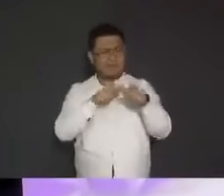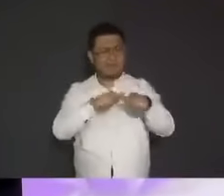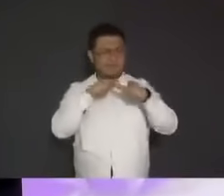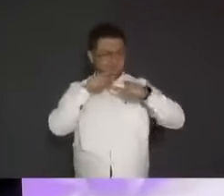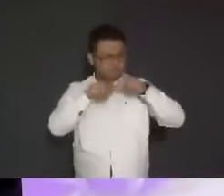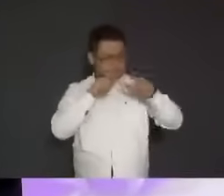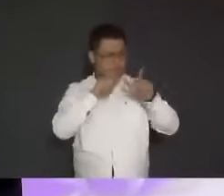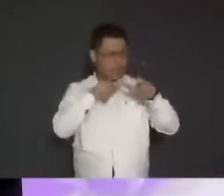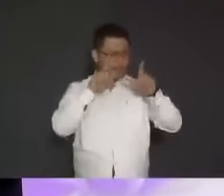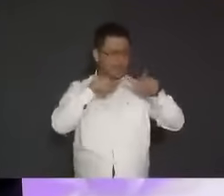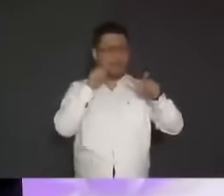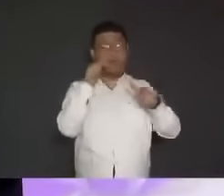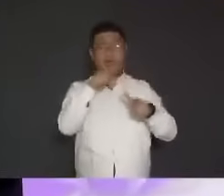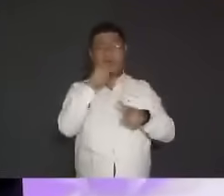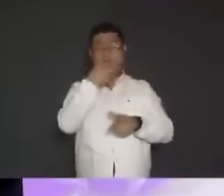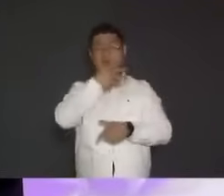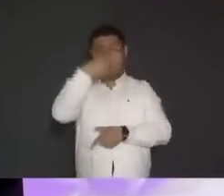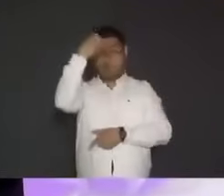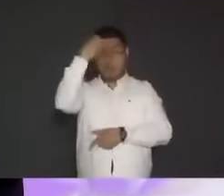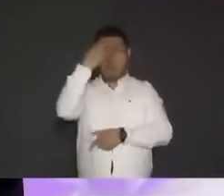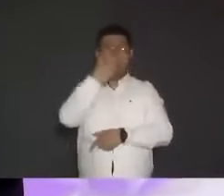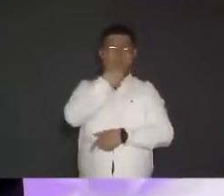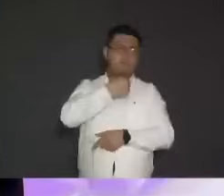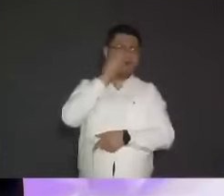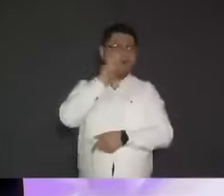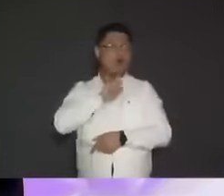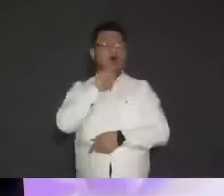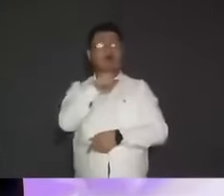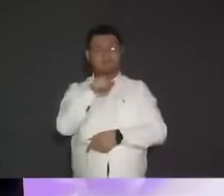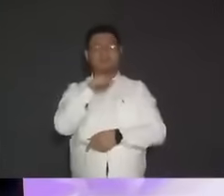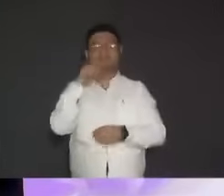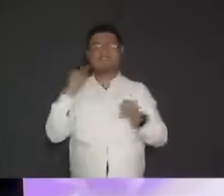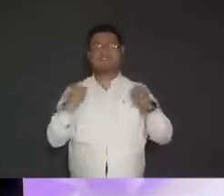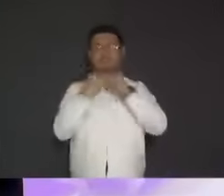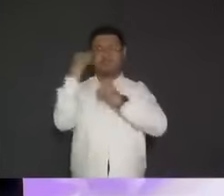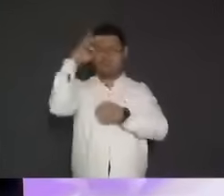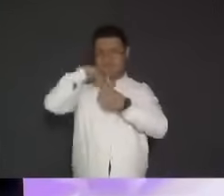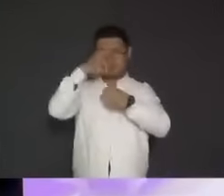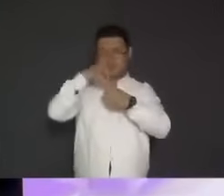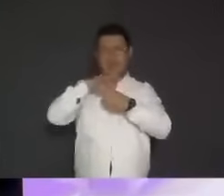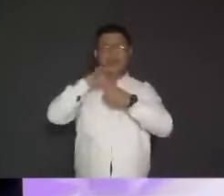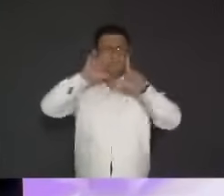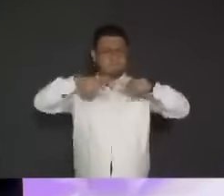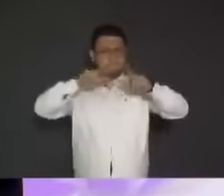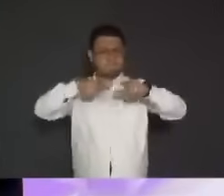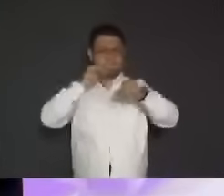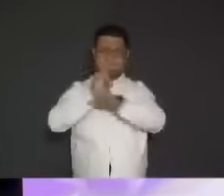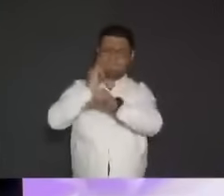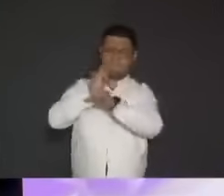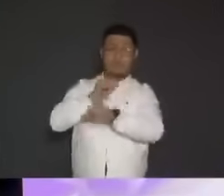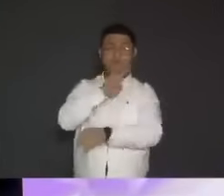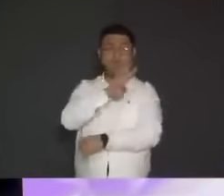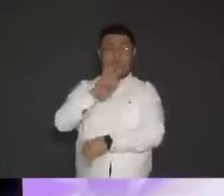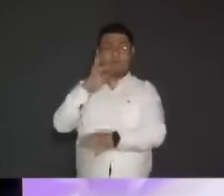sistema de candidatas y candidatos conóceles que tiene el Instituto Electoral y de Participación Ciudadana a través de su plataforma de internet